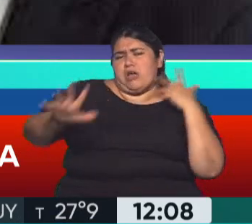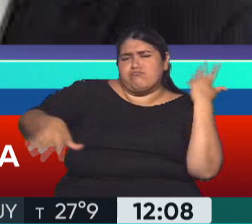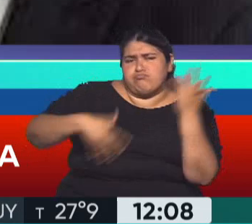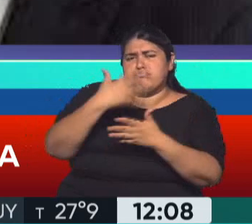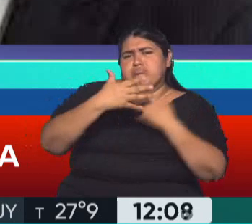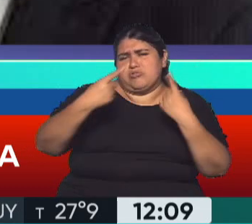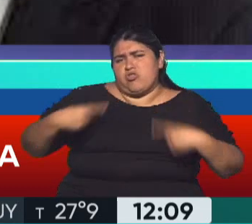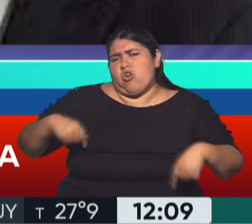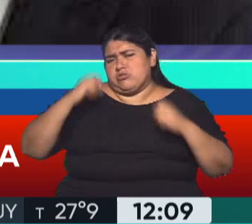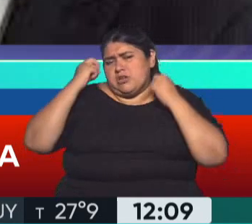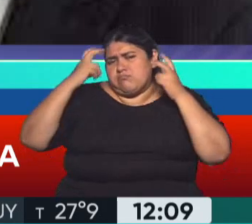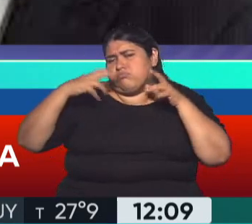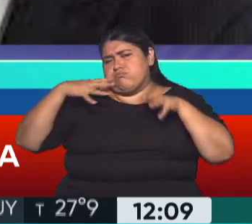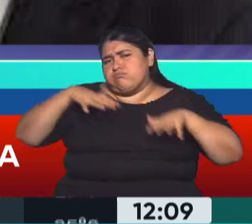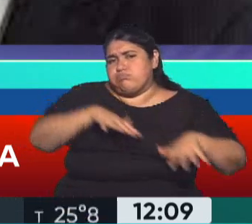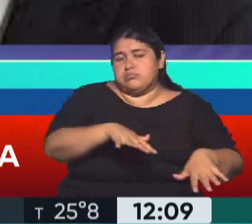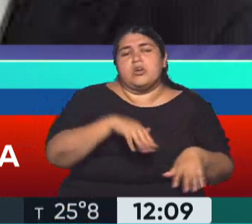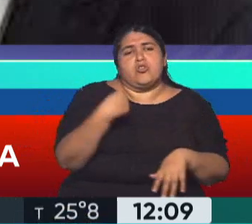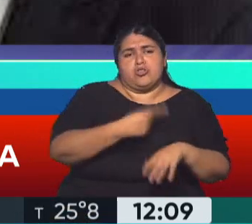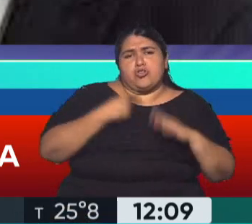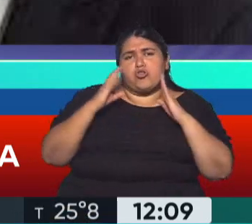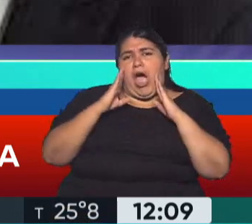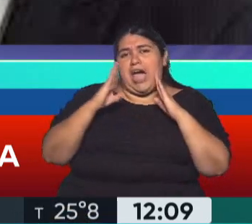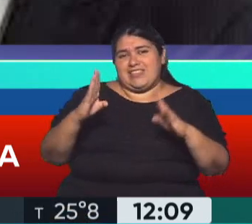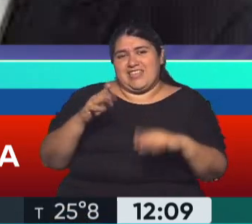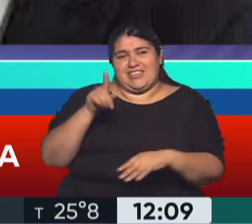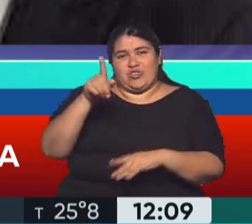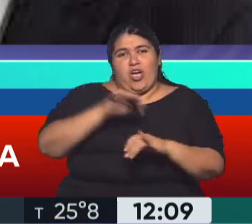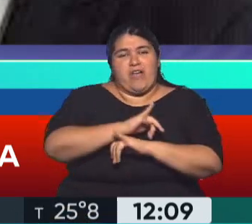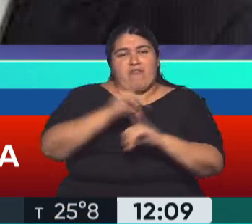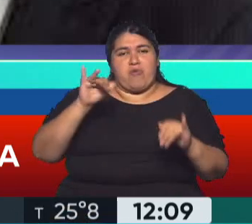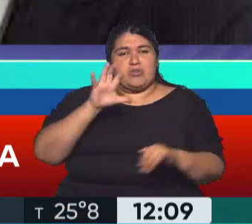en esa provincia. Estaremos muy atentos con lo que está pasando en la provincia de Chubut.